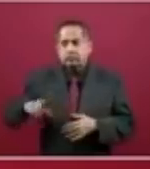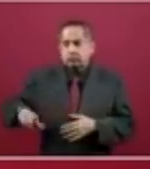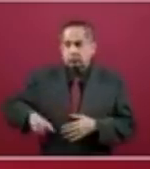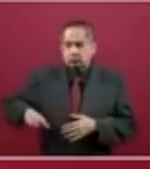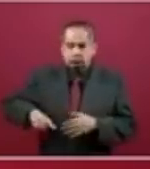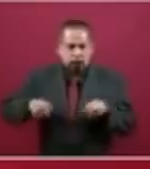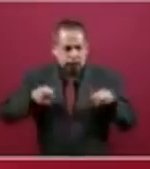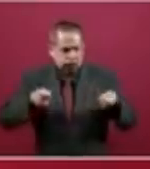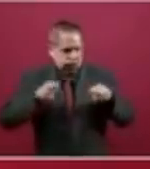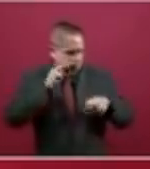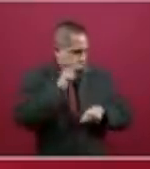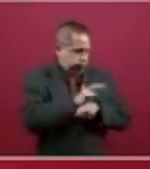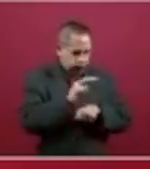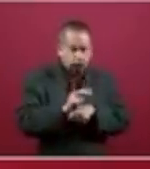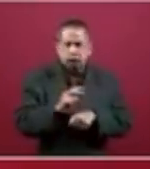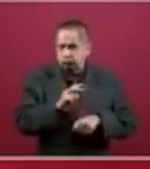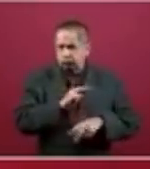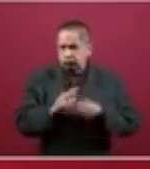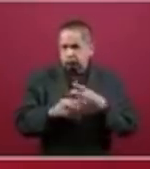se ocupe